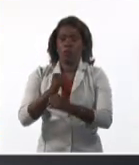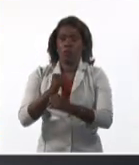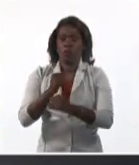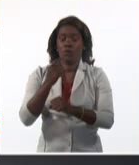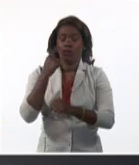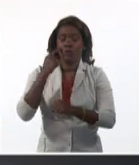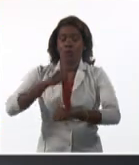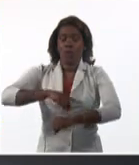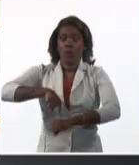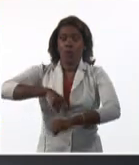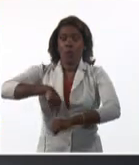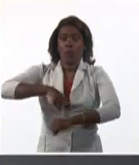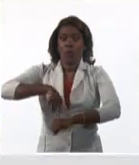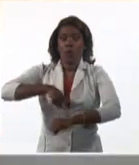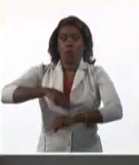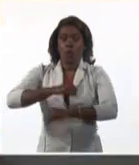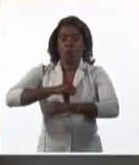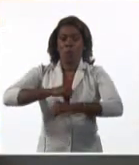de la guerra moderna.